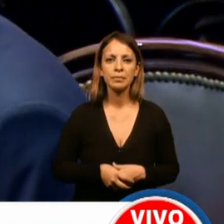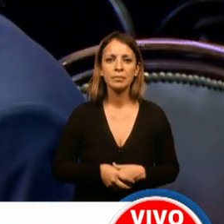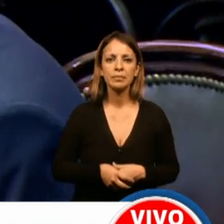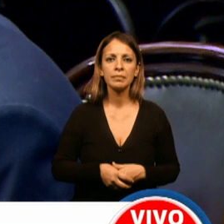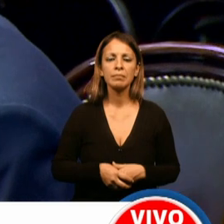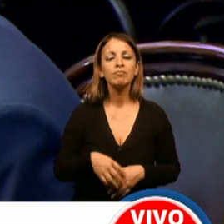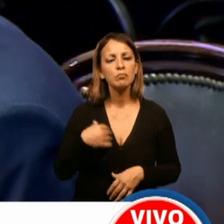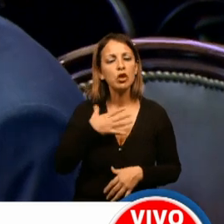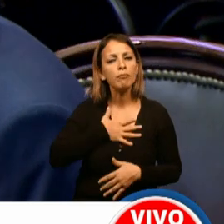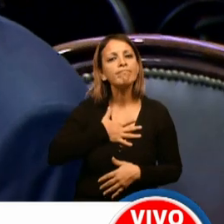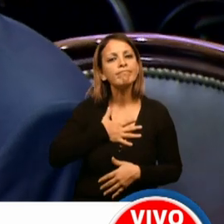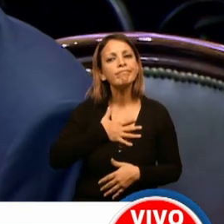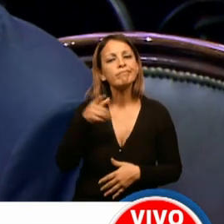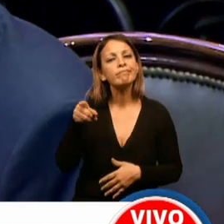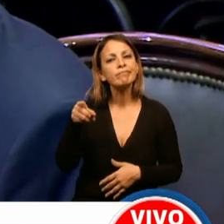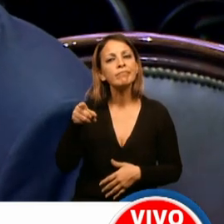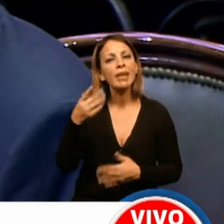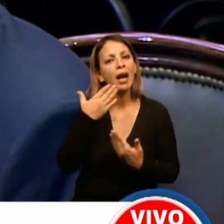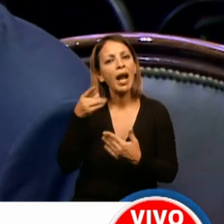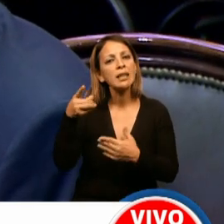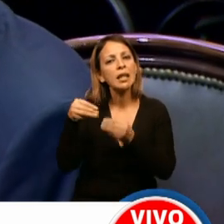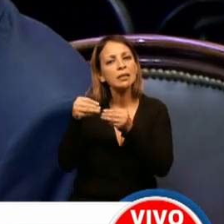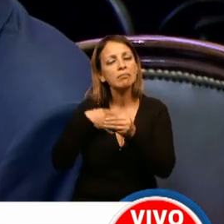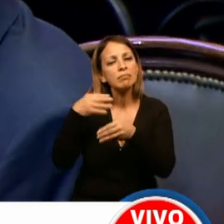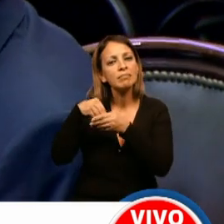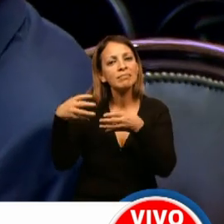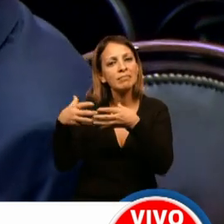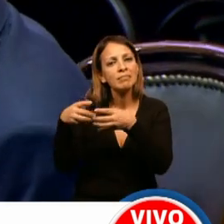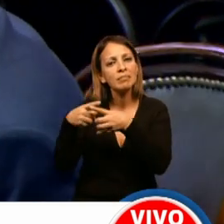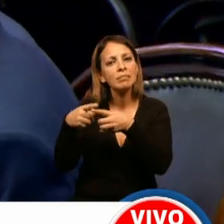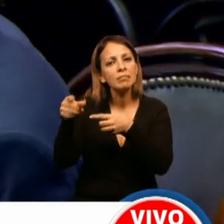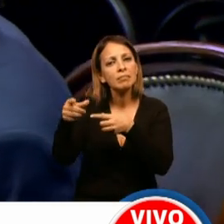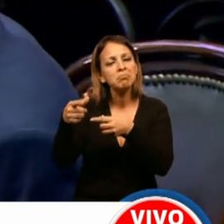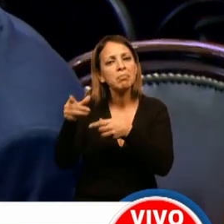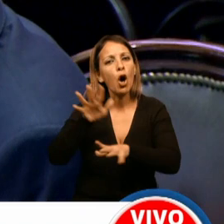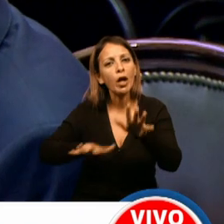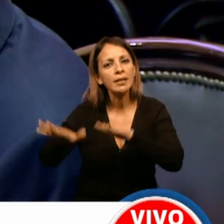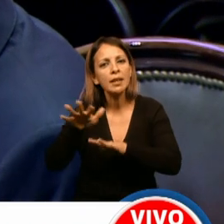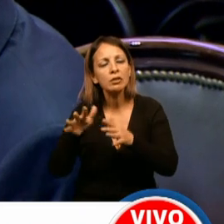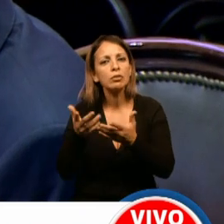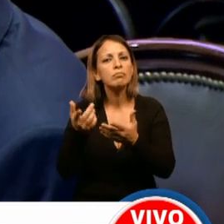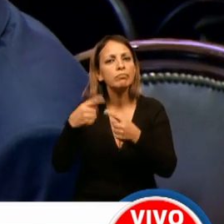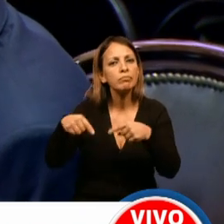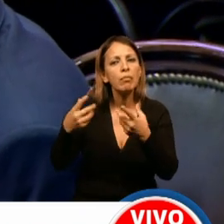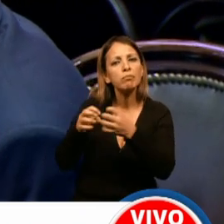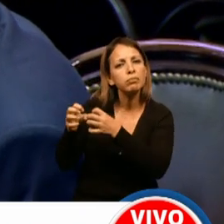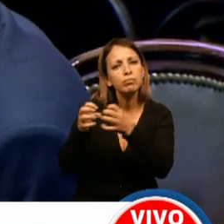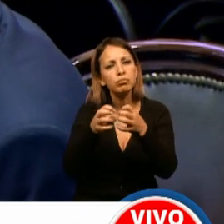por la importancia que han tenido en nuestra organización para dar muchos de estos debates